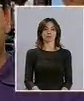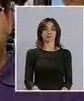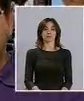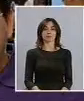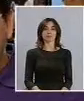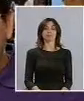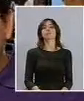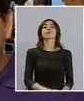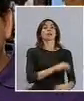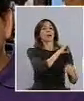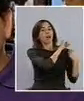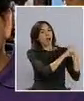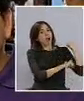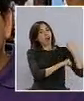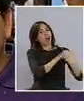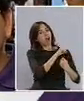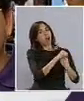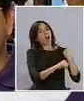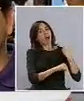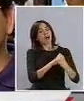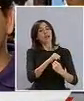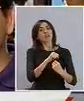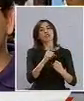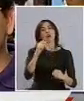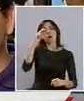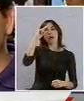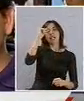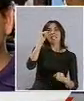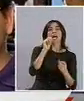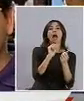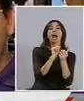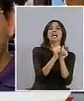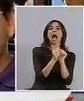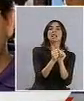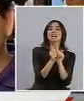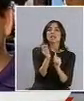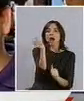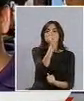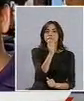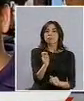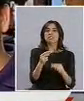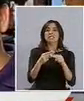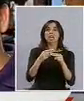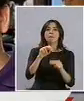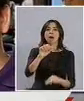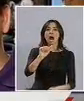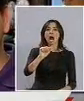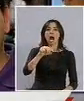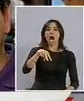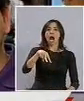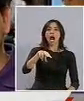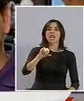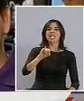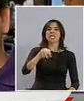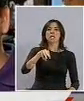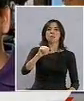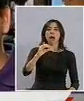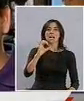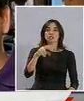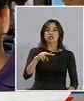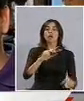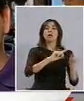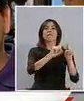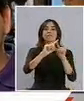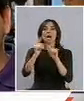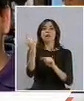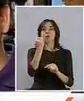A lo largo de los años han ido creándose carreras de animación en varias universidades e institutos y eso ha permitido que entre